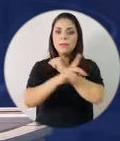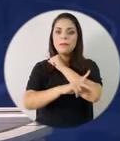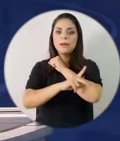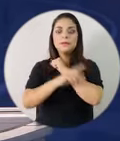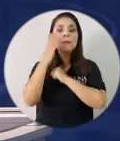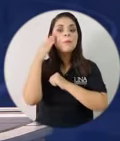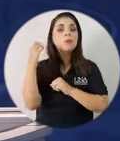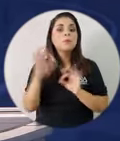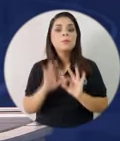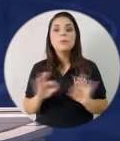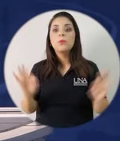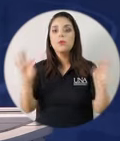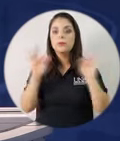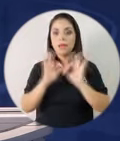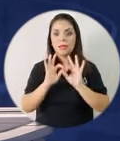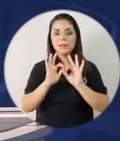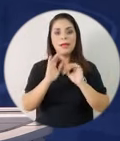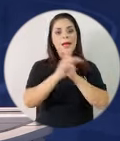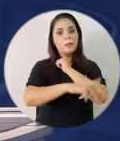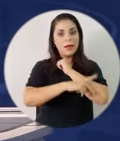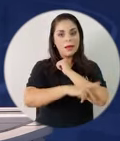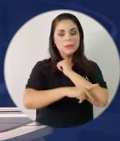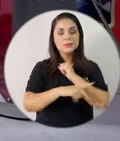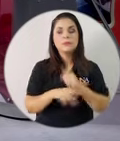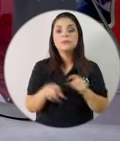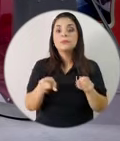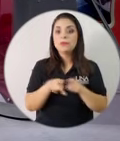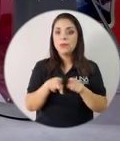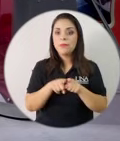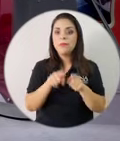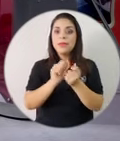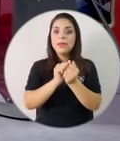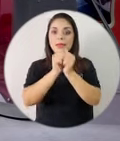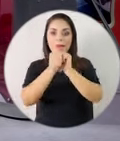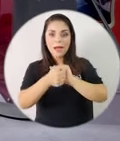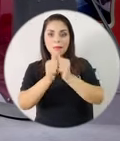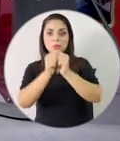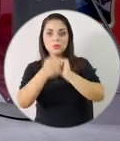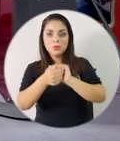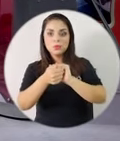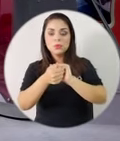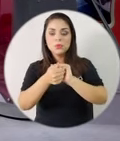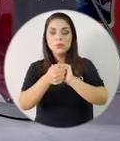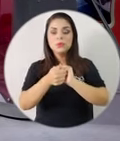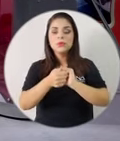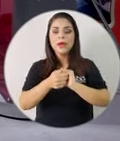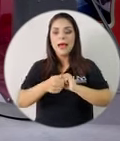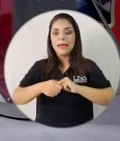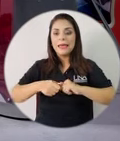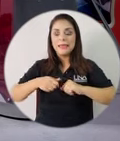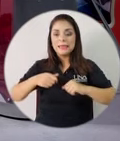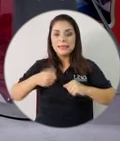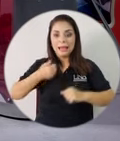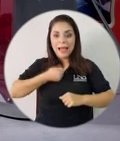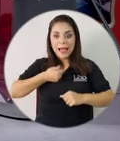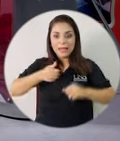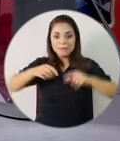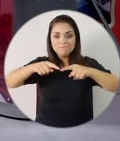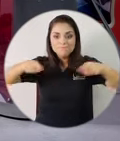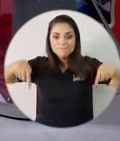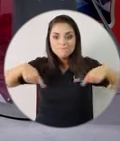país, porque tan importante es, ¿verdad?, lo que hagamos por el país como también lo que los cambios que podamos generar en el